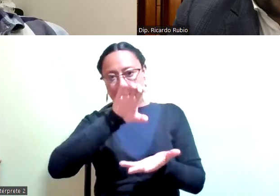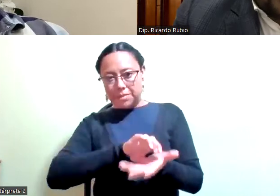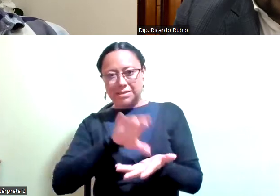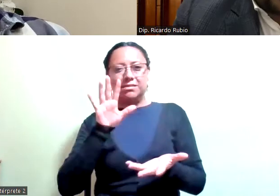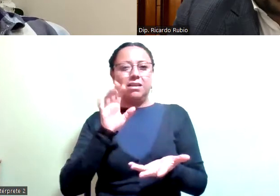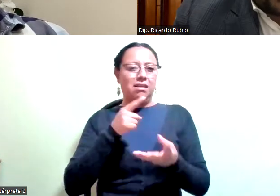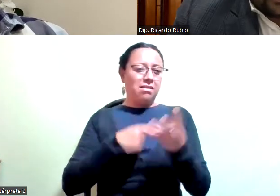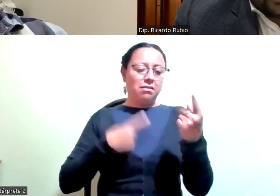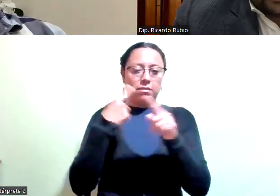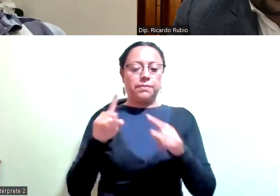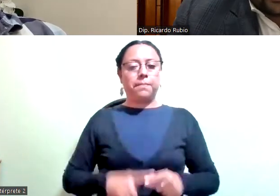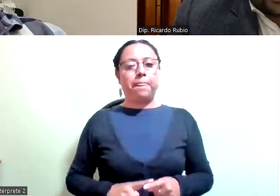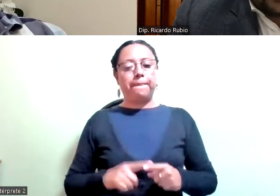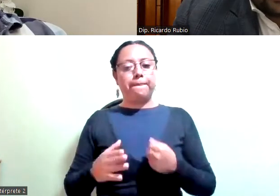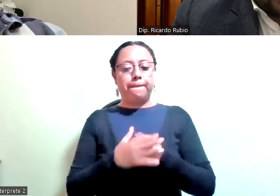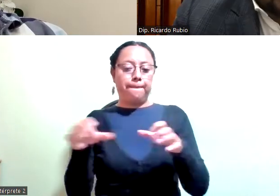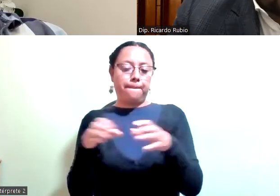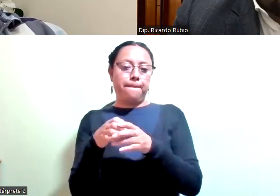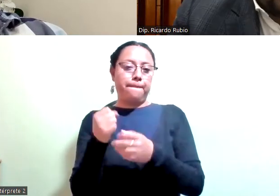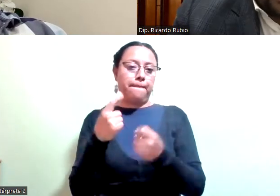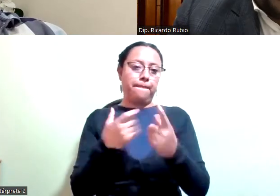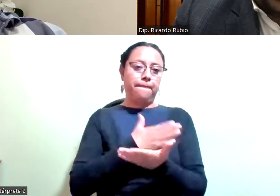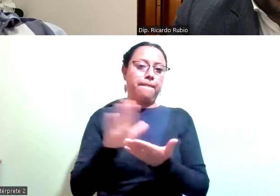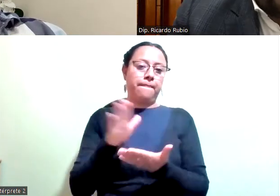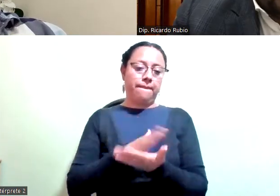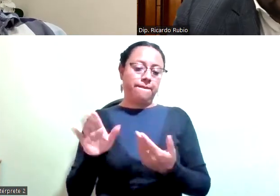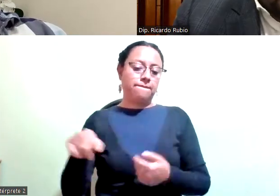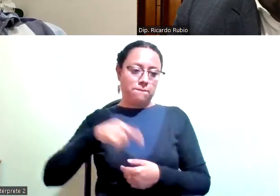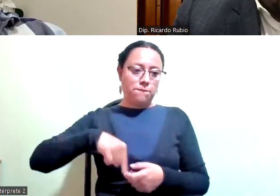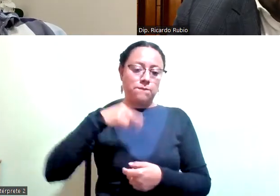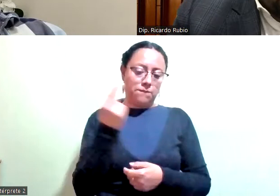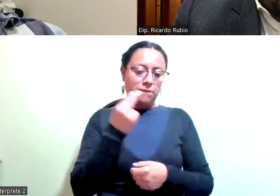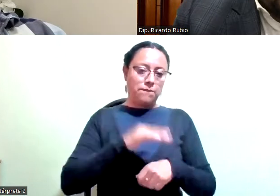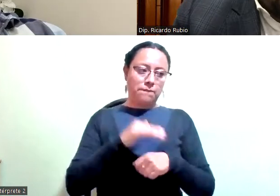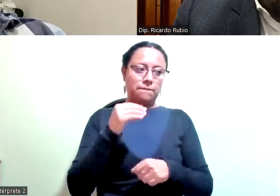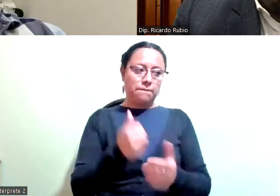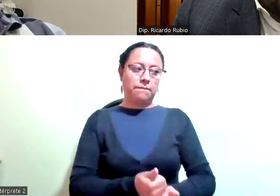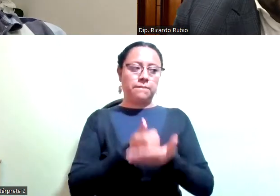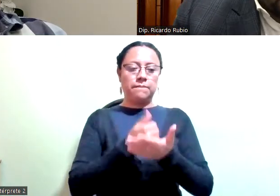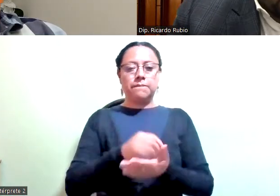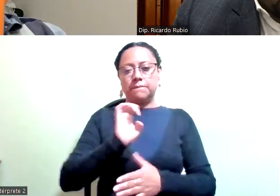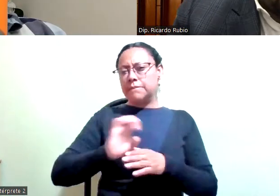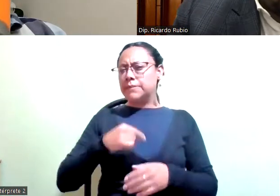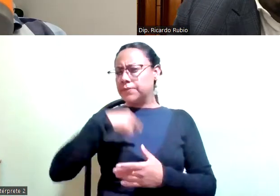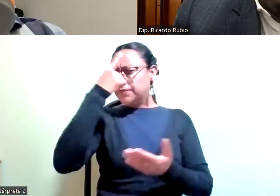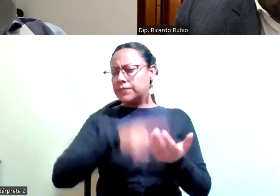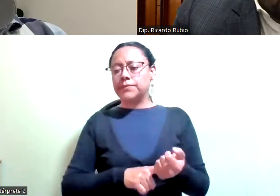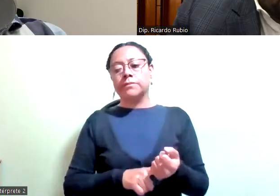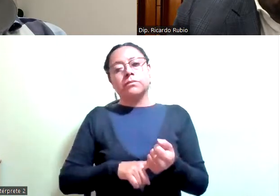de algunos sectores de la sociedad que son vulnerables. Me parece a mí que con que